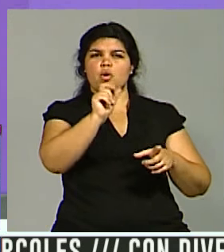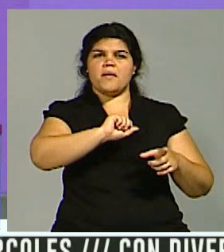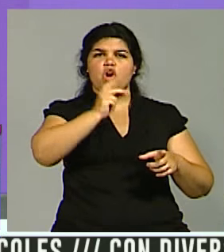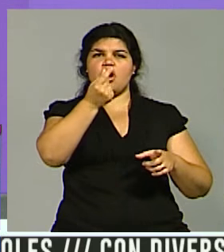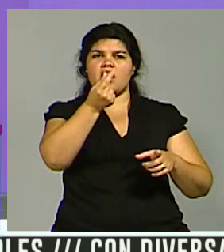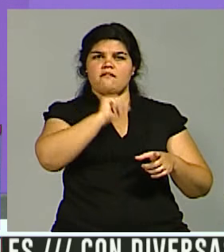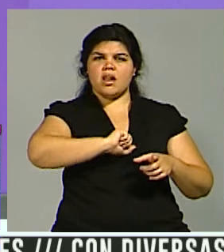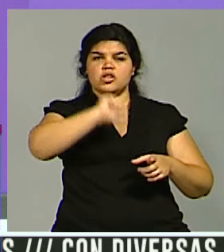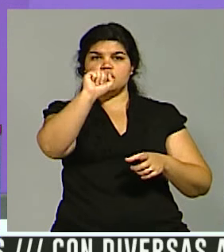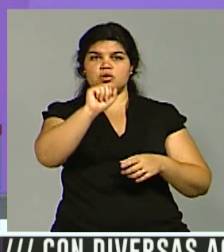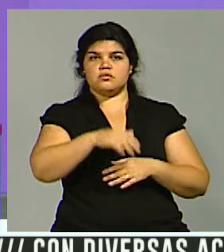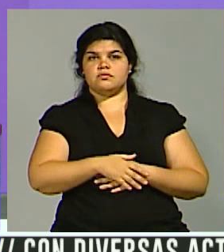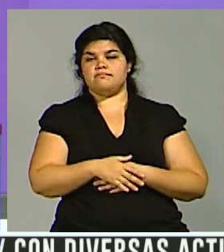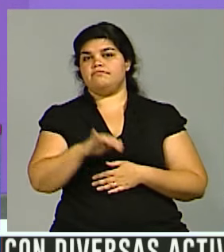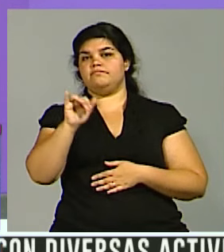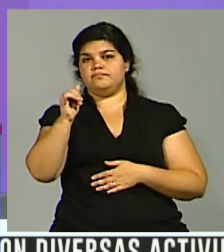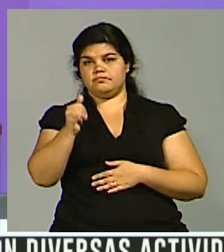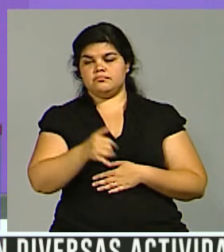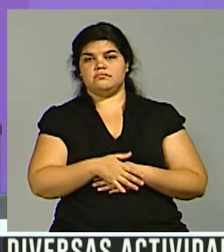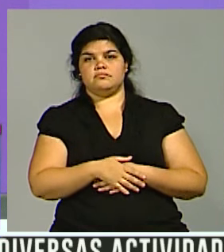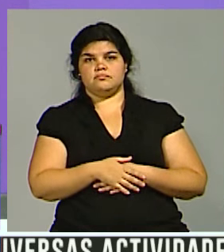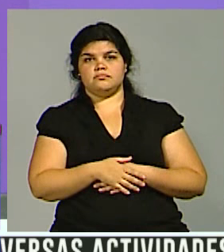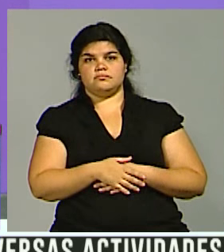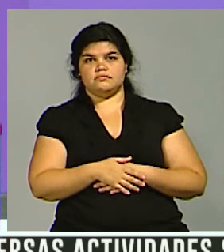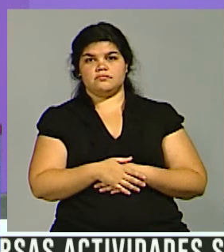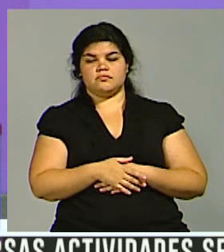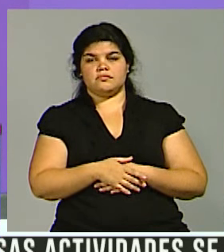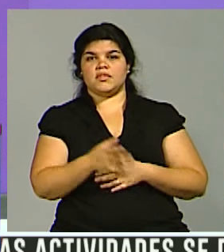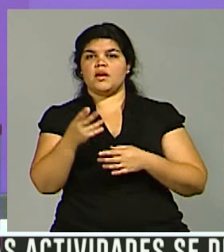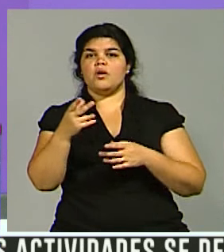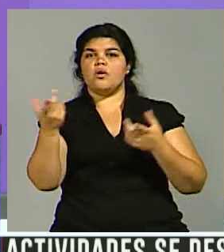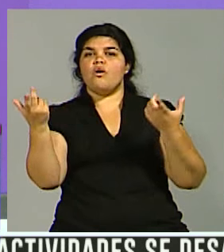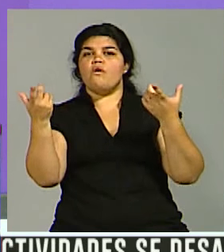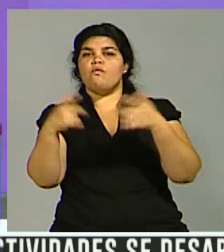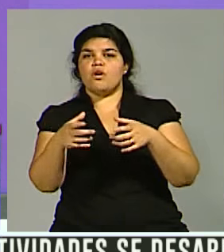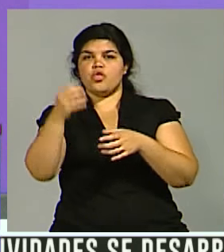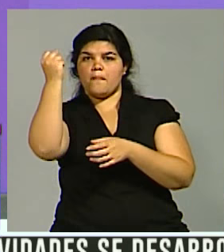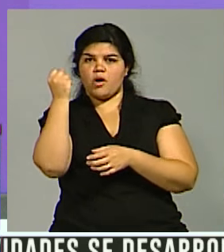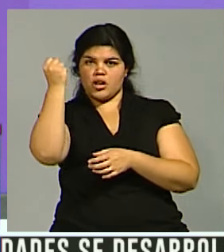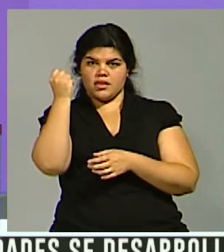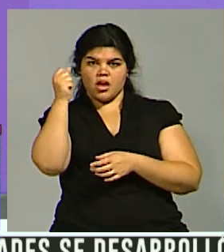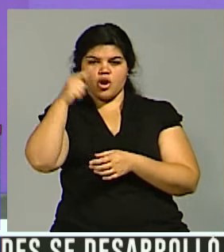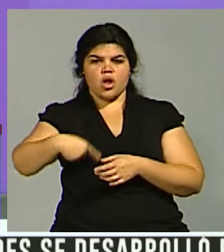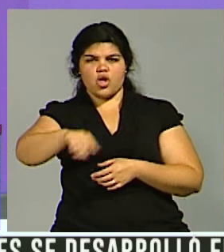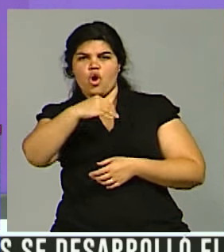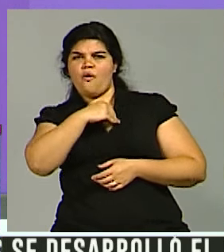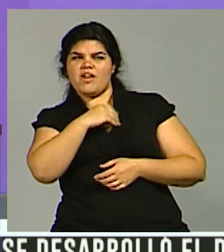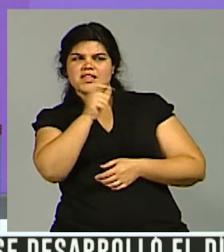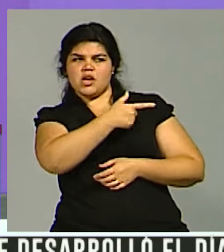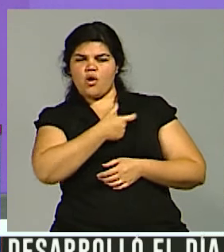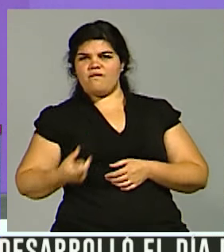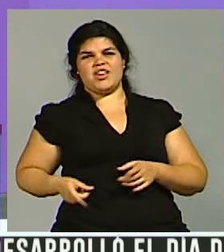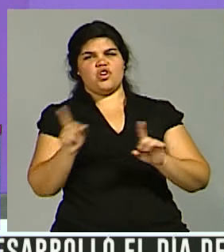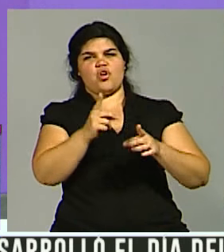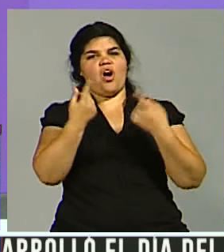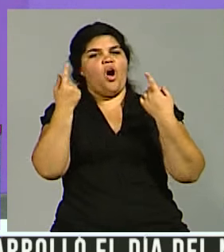Sí, se podría decir de alguna manera que el Fondo Monetario no es que no le crea al gobierno, sino que sus proyecciones son